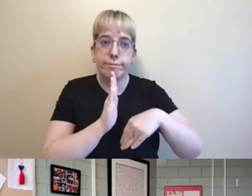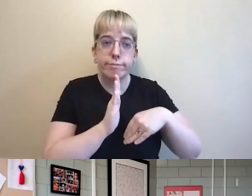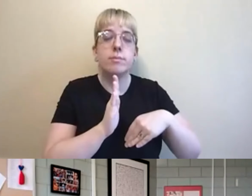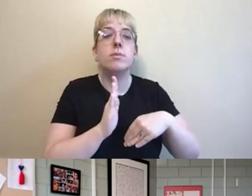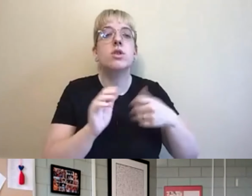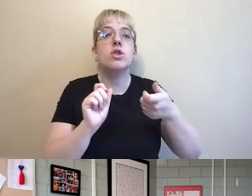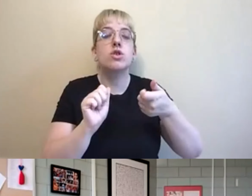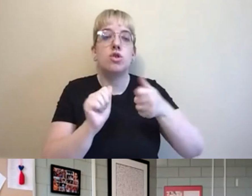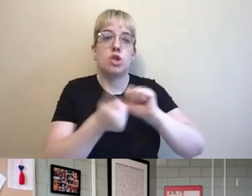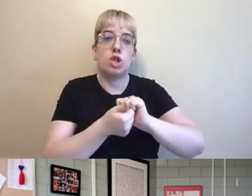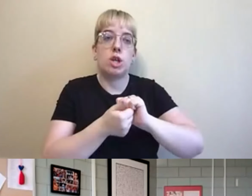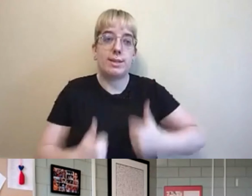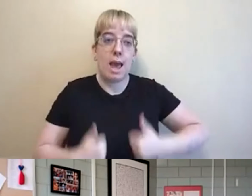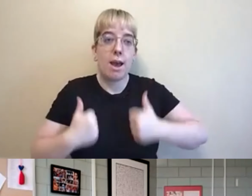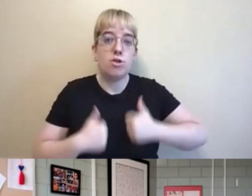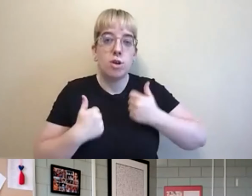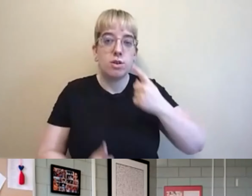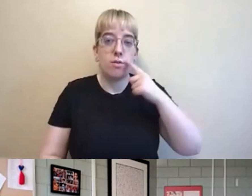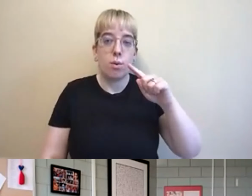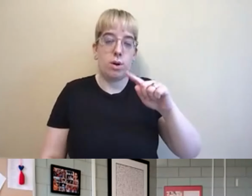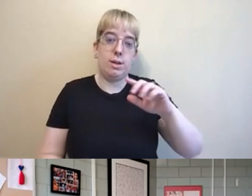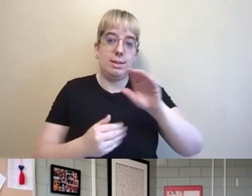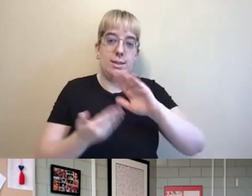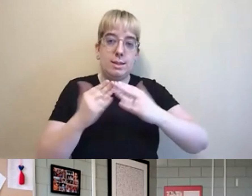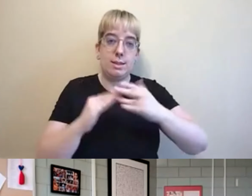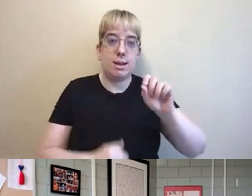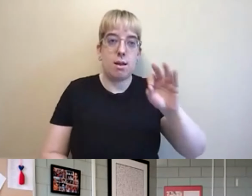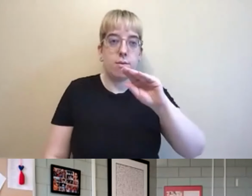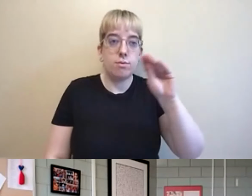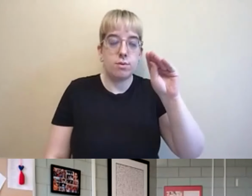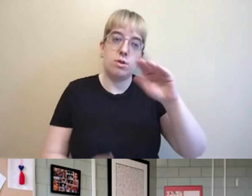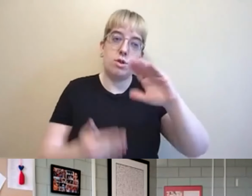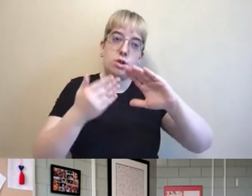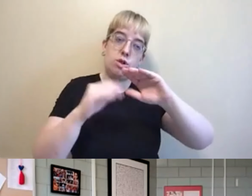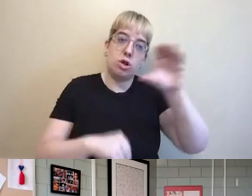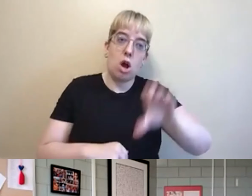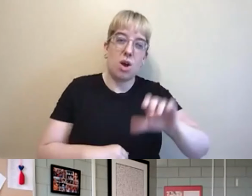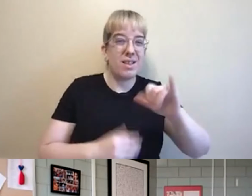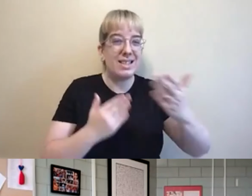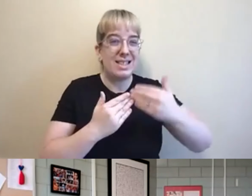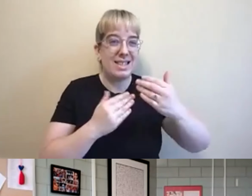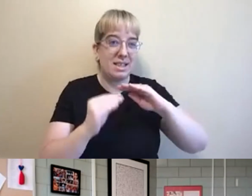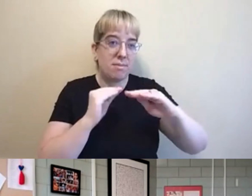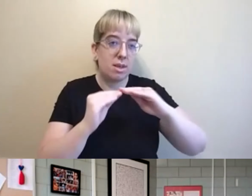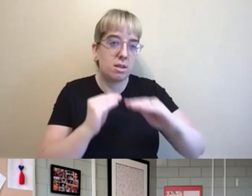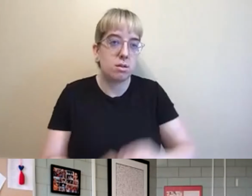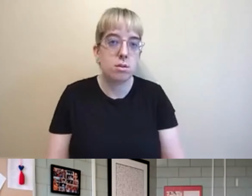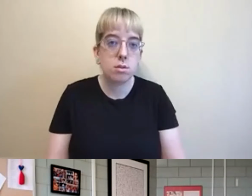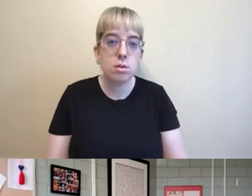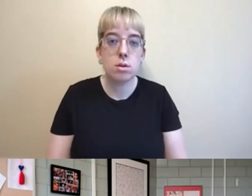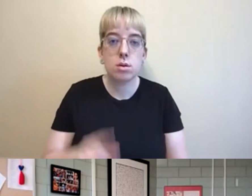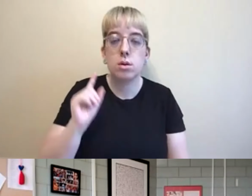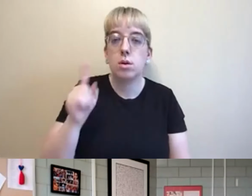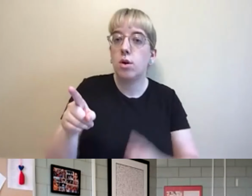Y lo único que tiene que hacer es cambiar la dirección a City of Chicago.